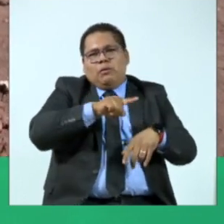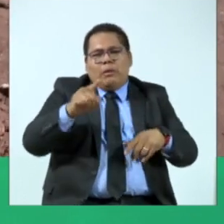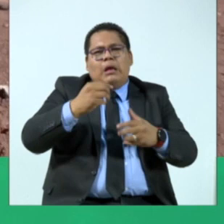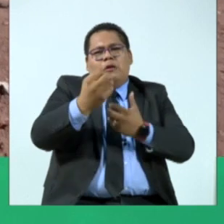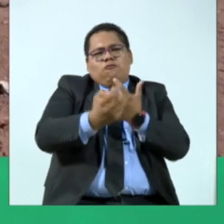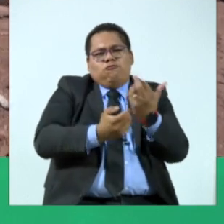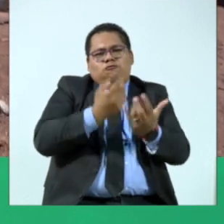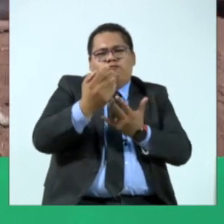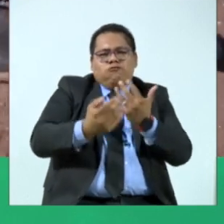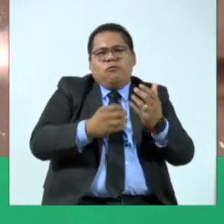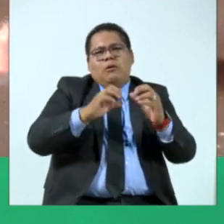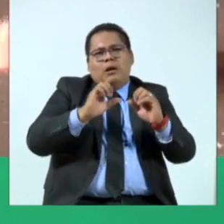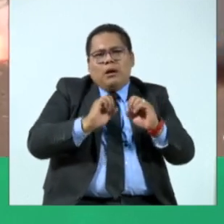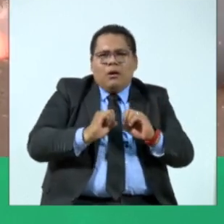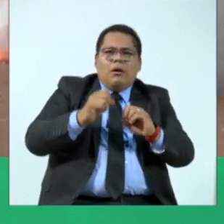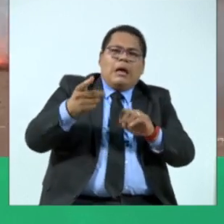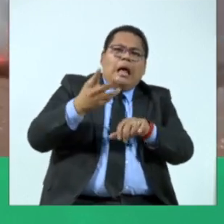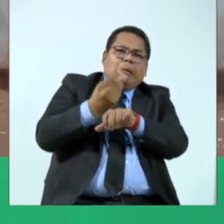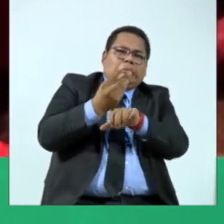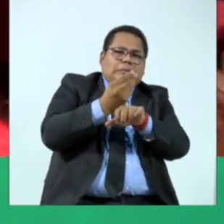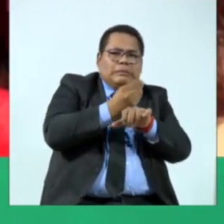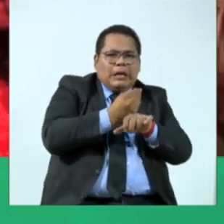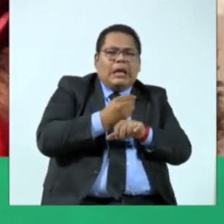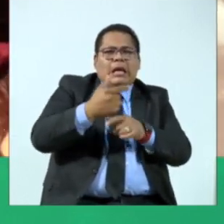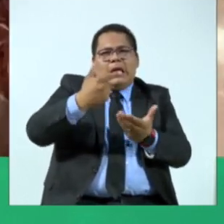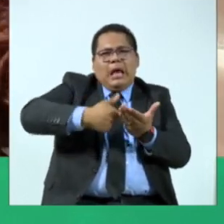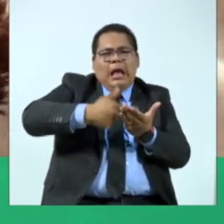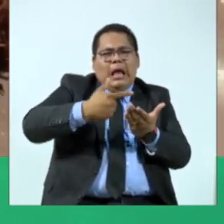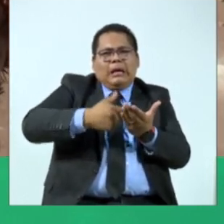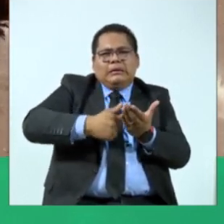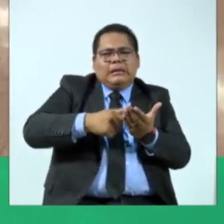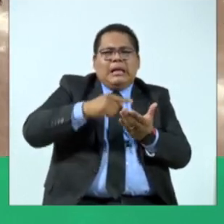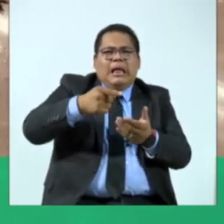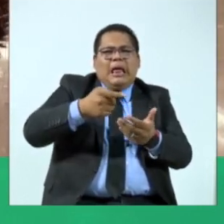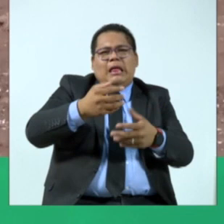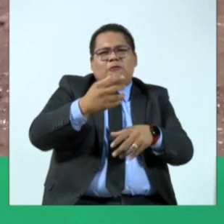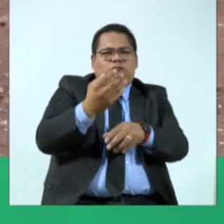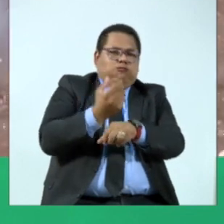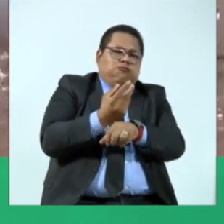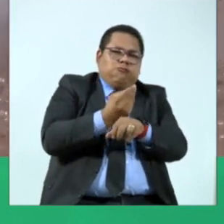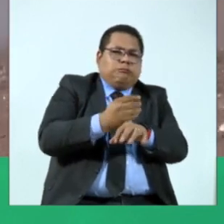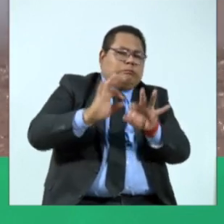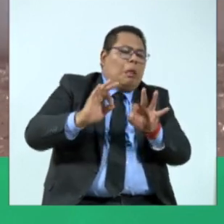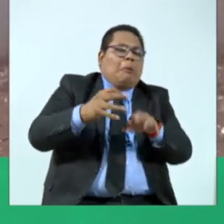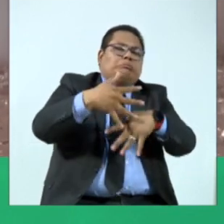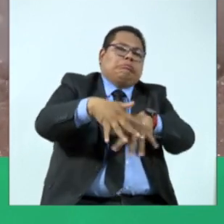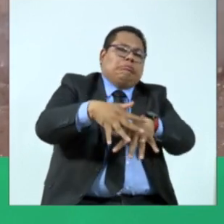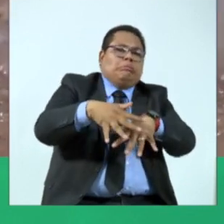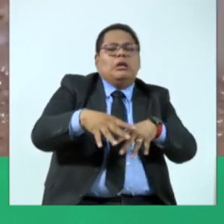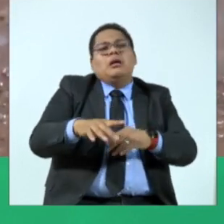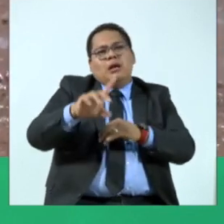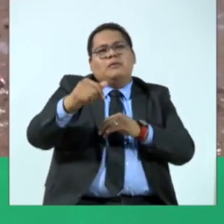hacen algunos trabajos de de gas y no no lo hacen de manera correcta utilizan productos de mala calidad y esto por consecuencia hubo 72